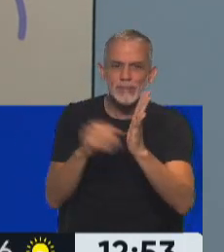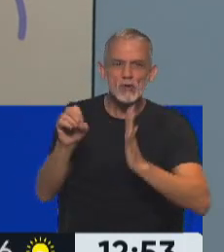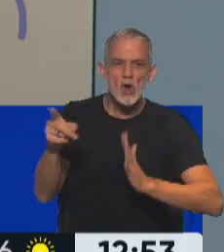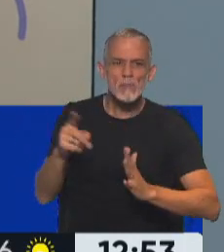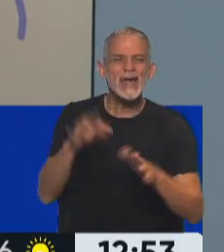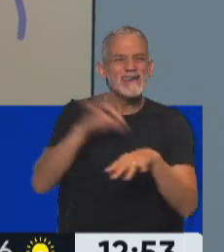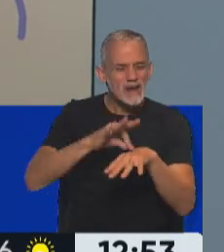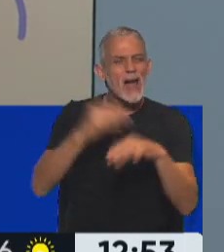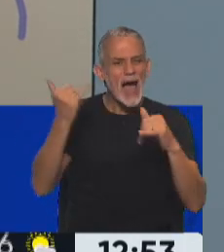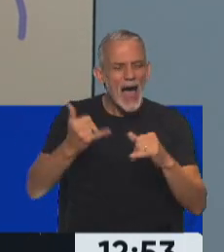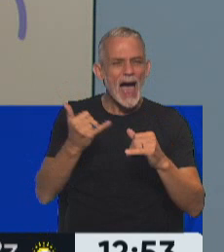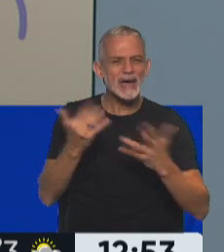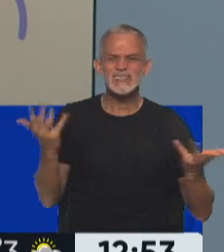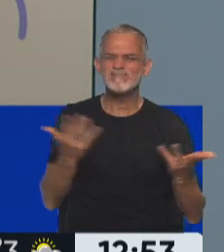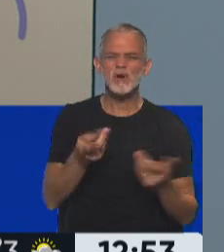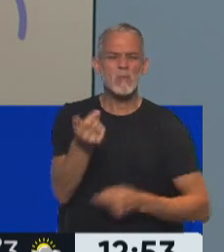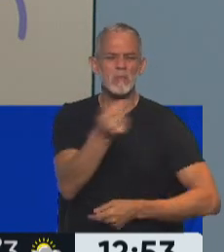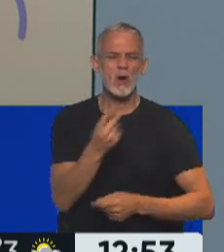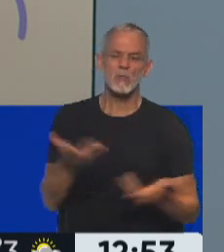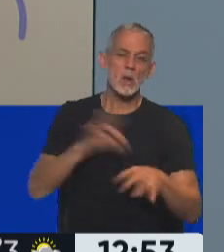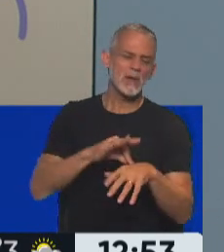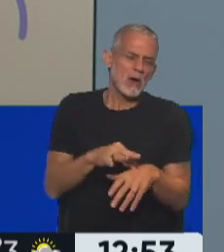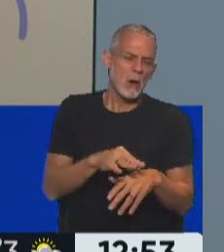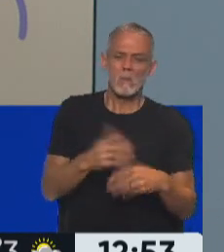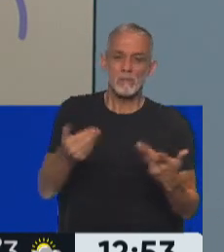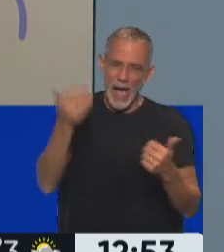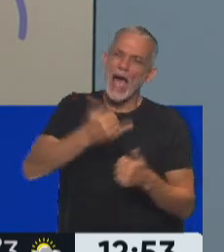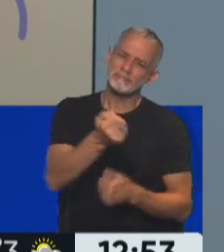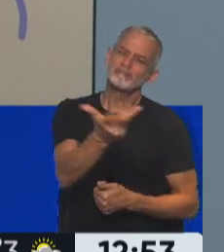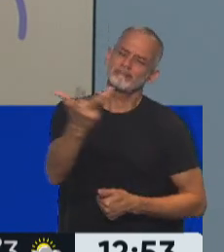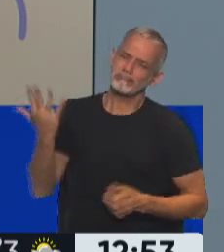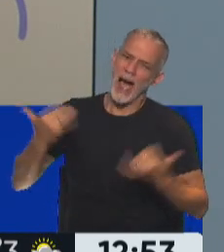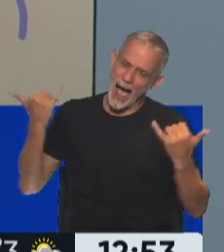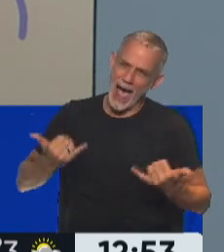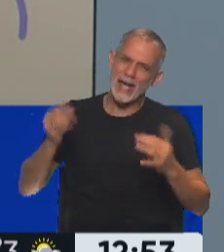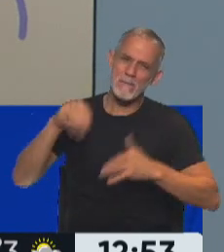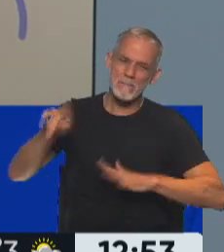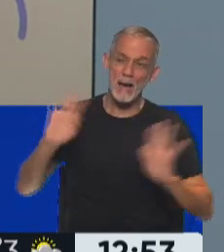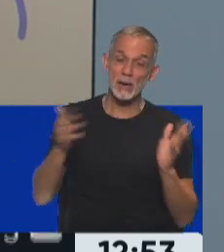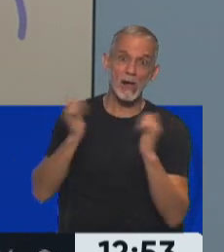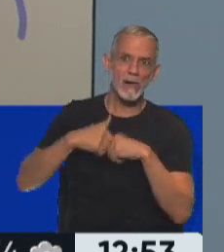que es una enfermedad que está subdiagnosticada, por lo tanto hay muchos más pacientes de los que están